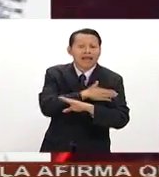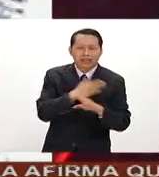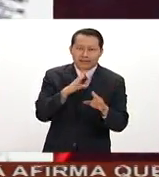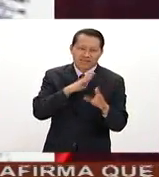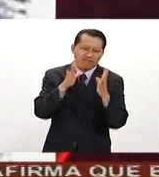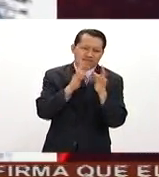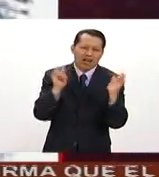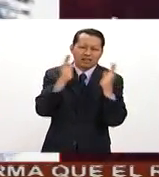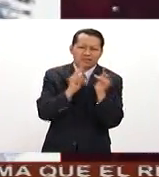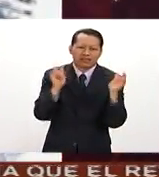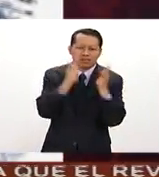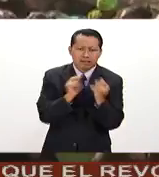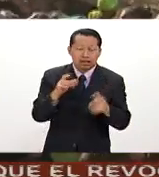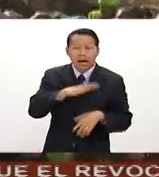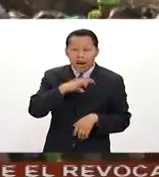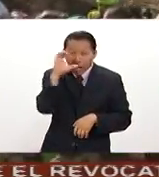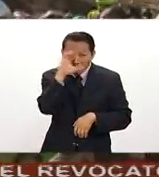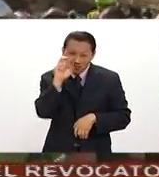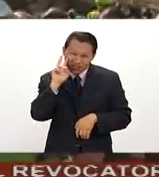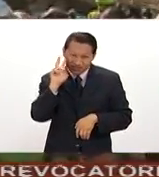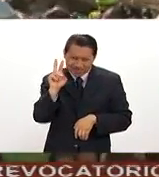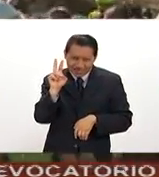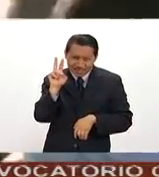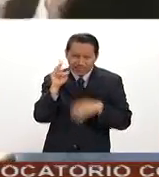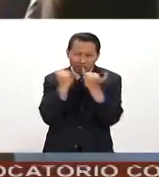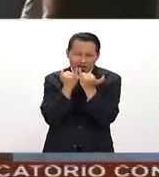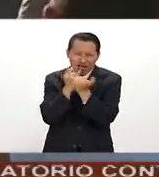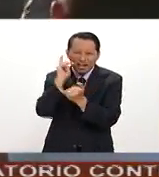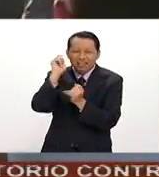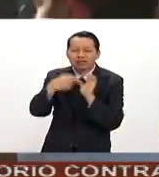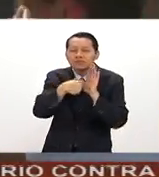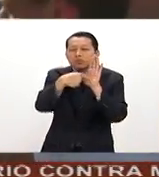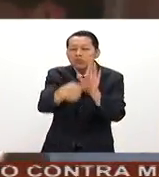Francia, publicó estas fotografías que muestra ahí,